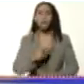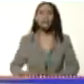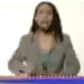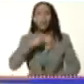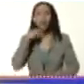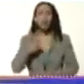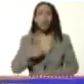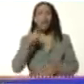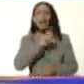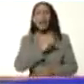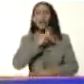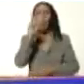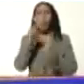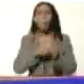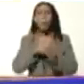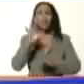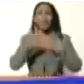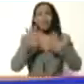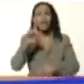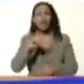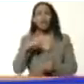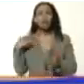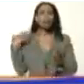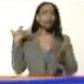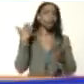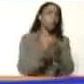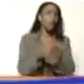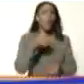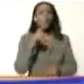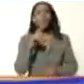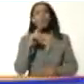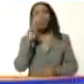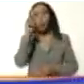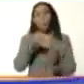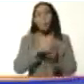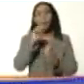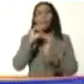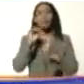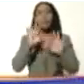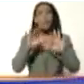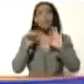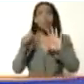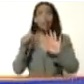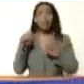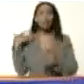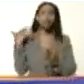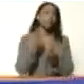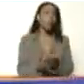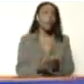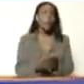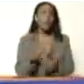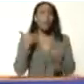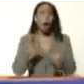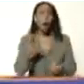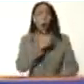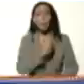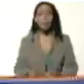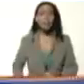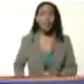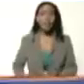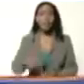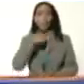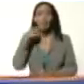durante todo el 2015 durante todo el 2016 y ahora el presidente Putin despunta con su liderazgo